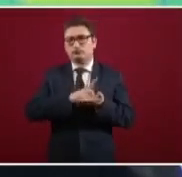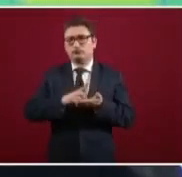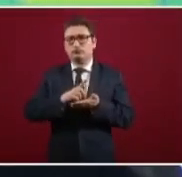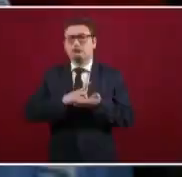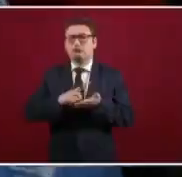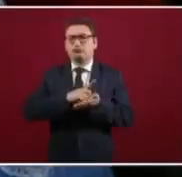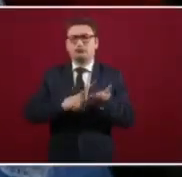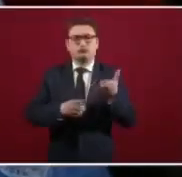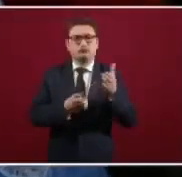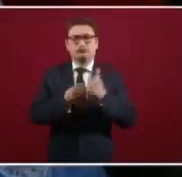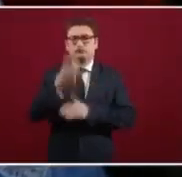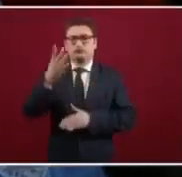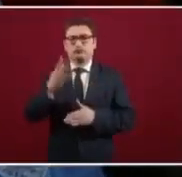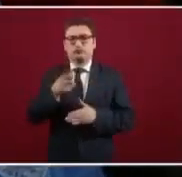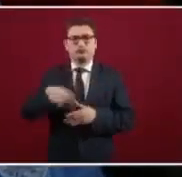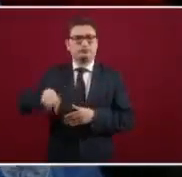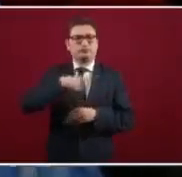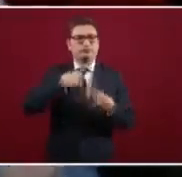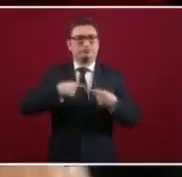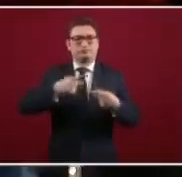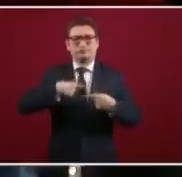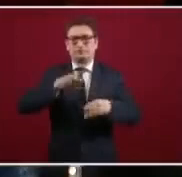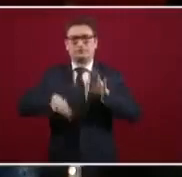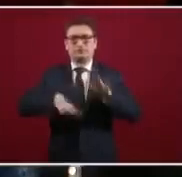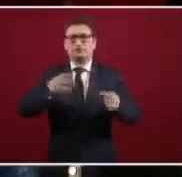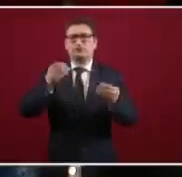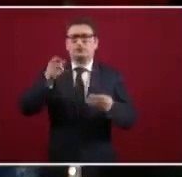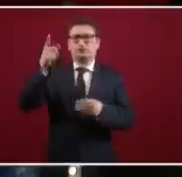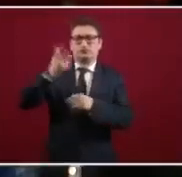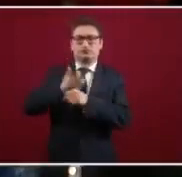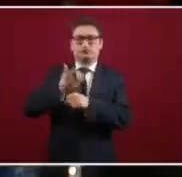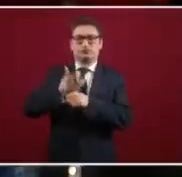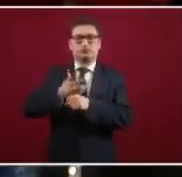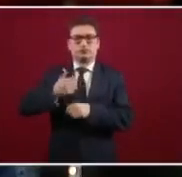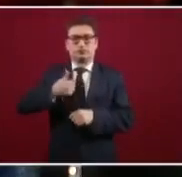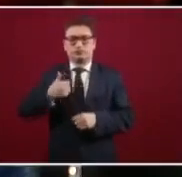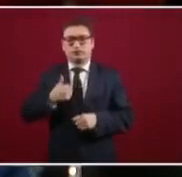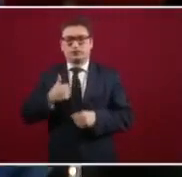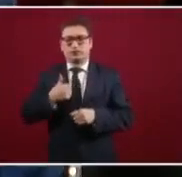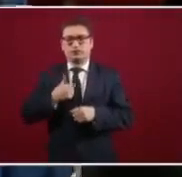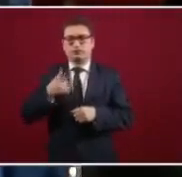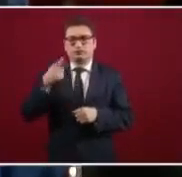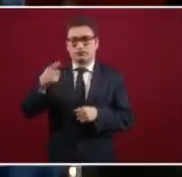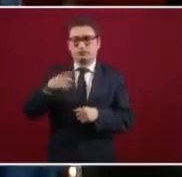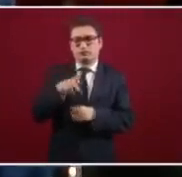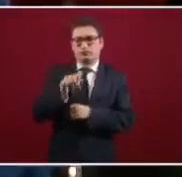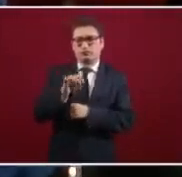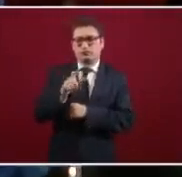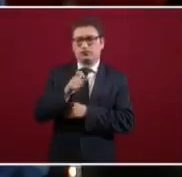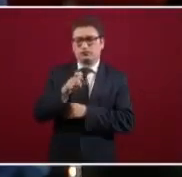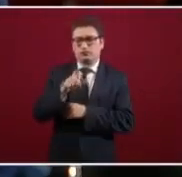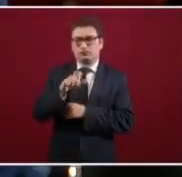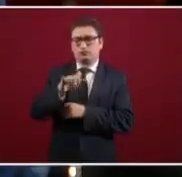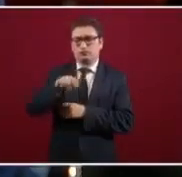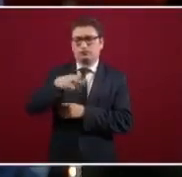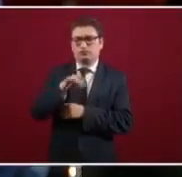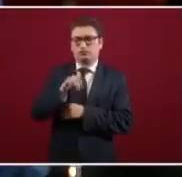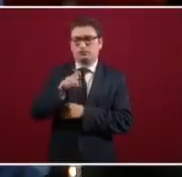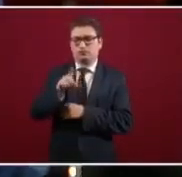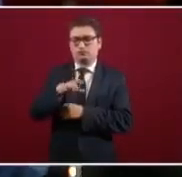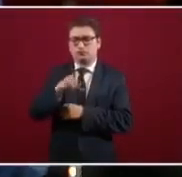está causando muerte en eeuu en canadá por tórax leñoso se le llama así es